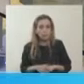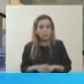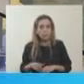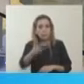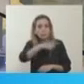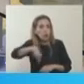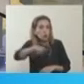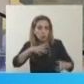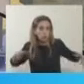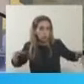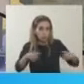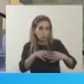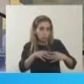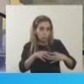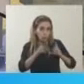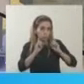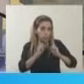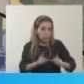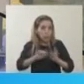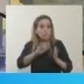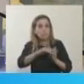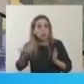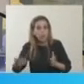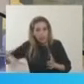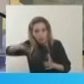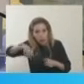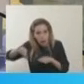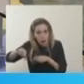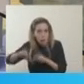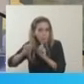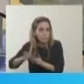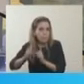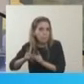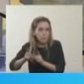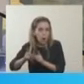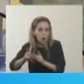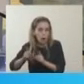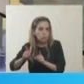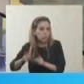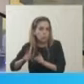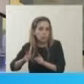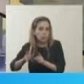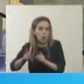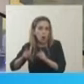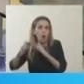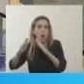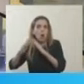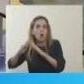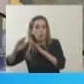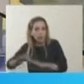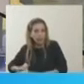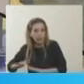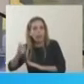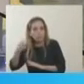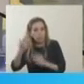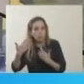seguimos en la provincia buenos aires con el mismo grado de apertura limitada cuidada